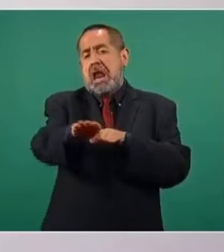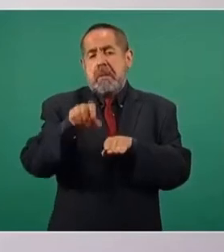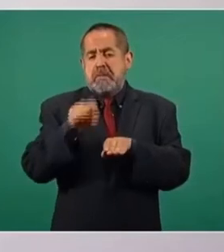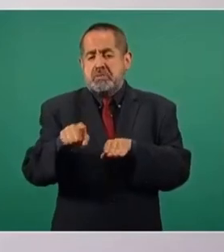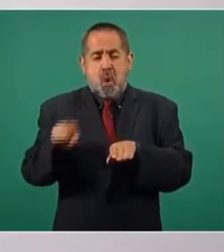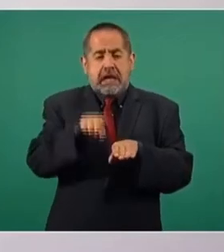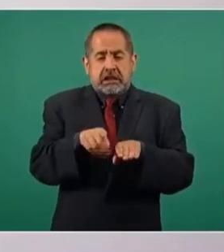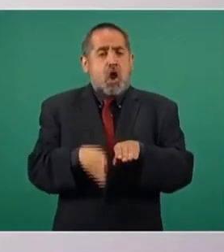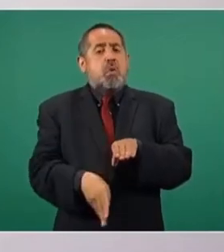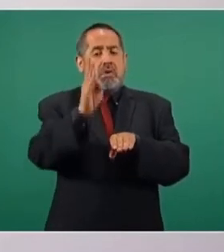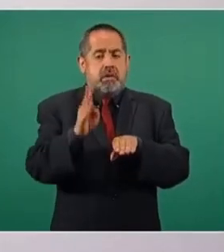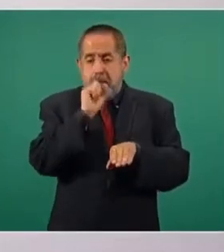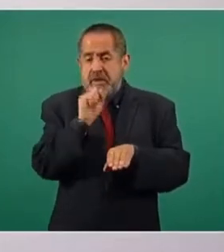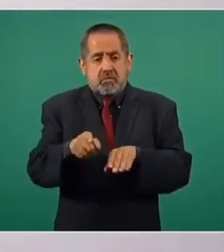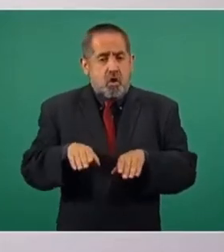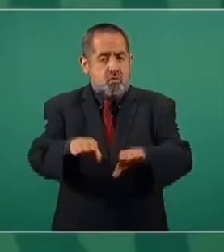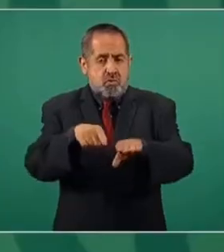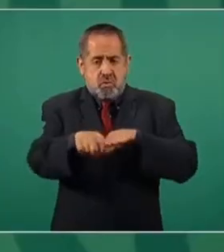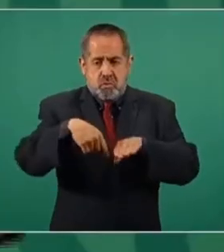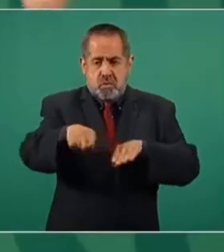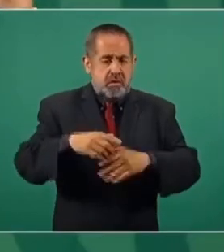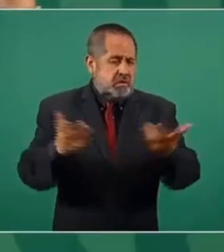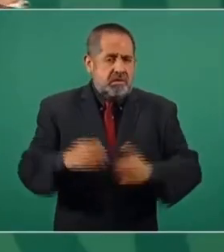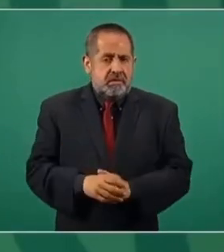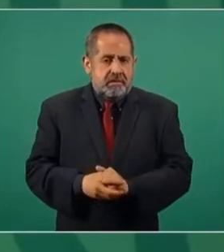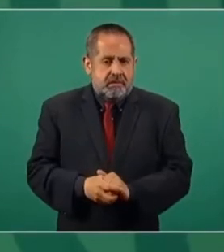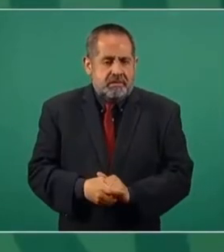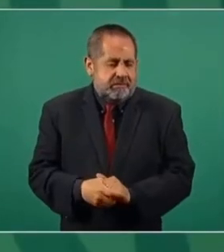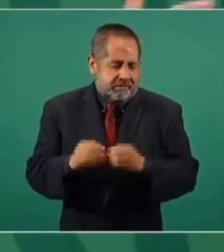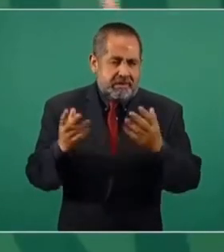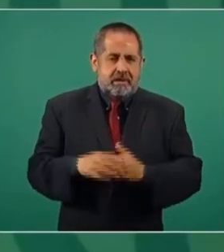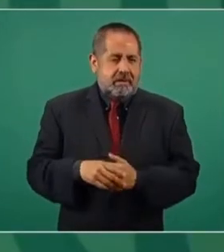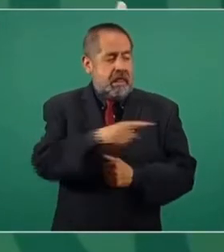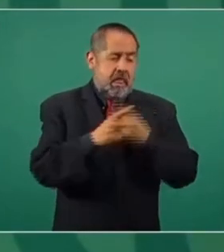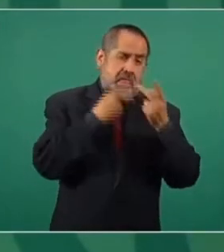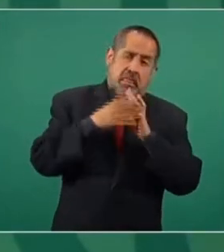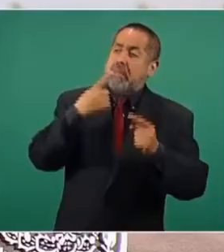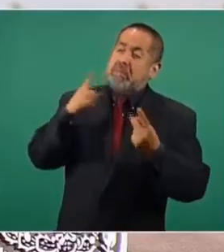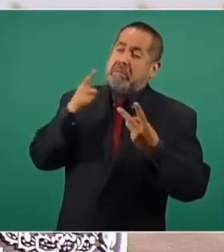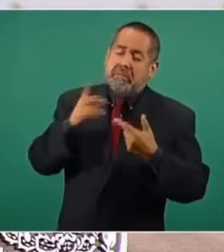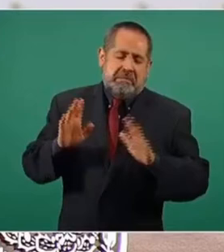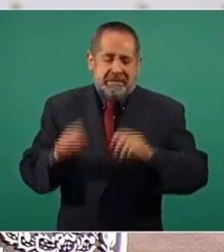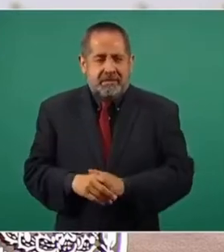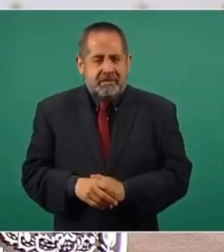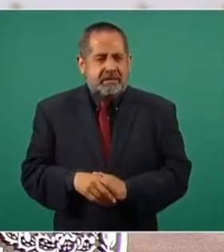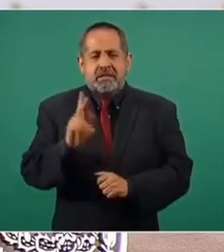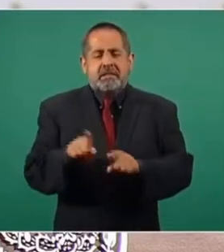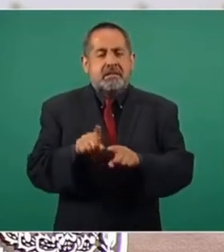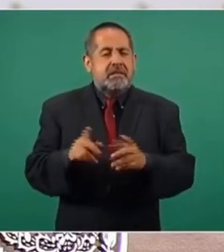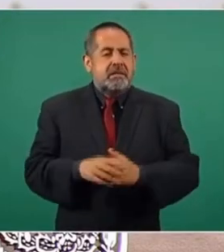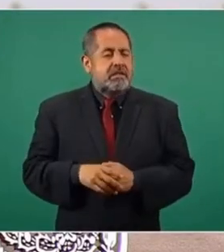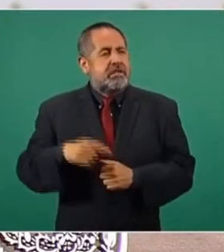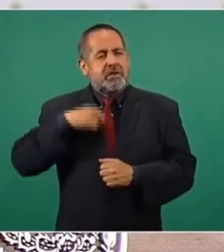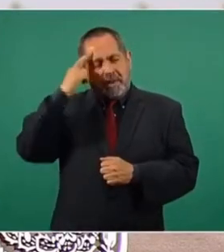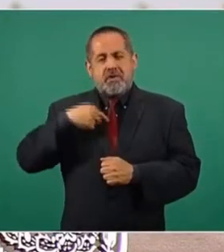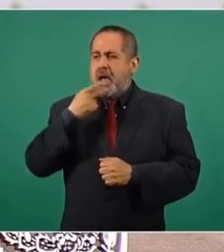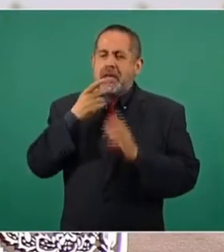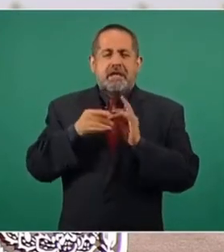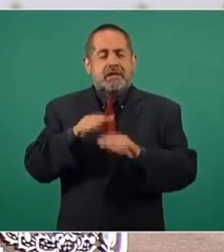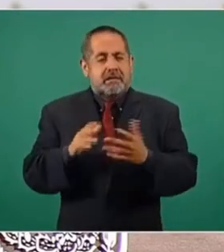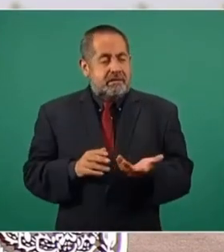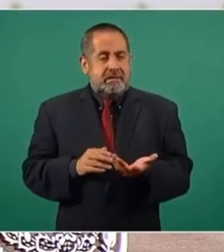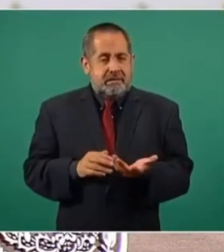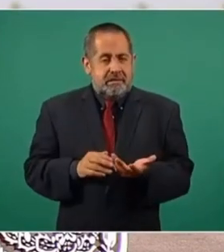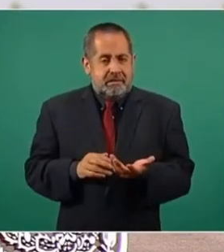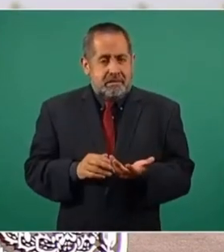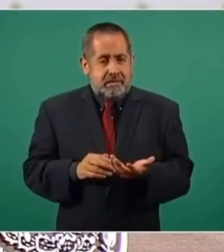por el derecho de vía. ¿Qué se pagó? Van a haber impugnaciones de todo. Es como cuando hablé, y no por